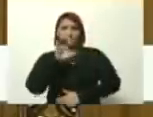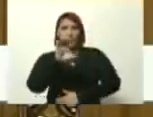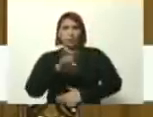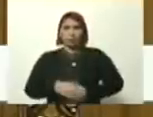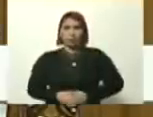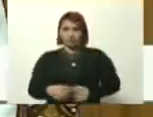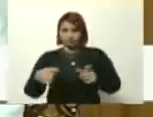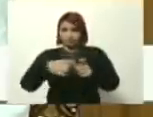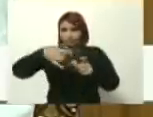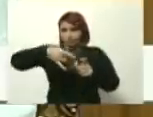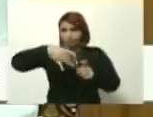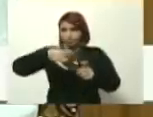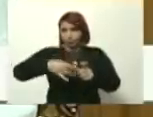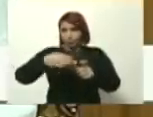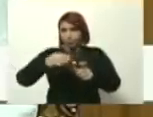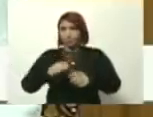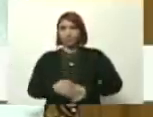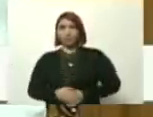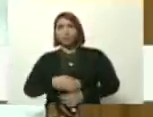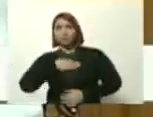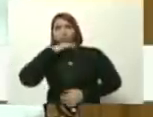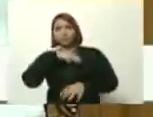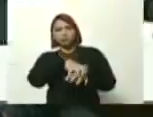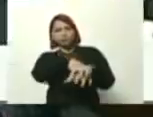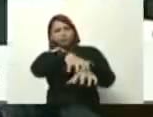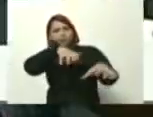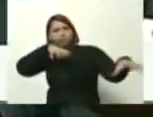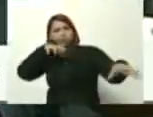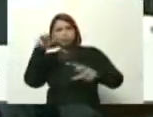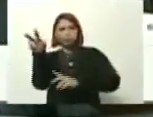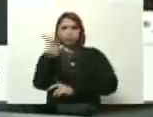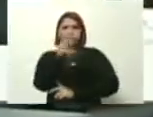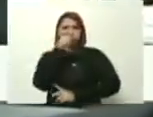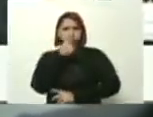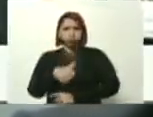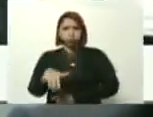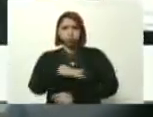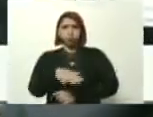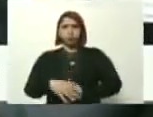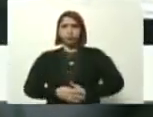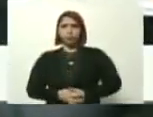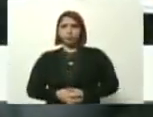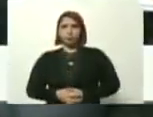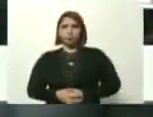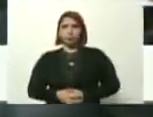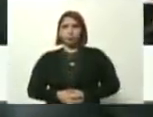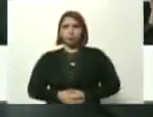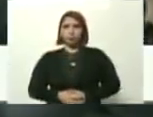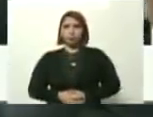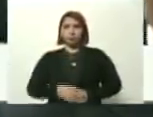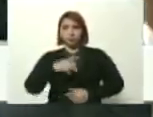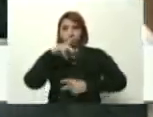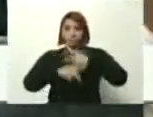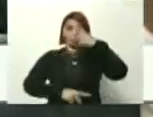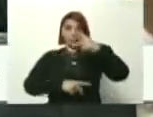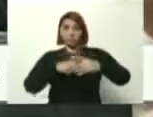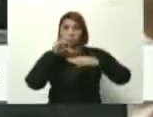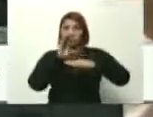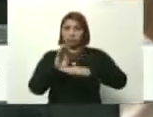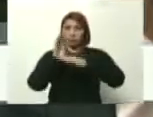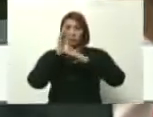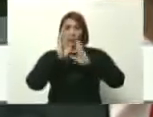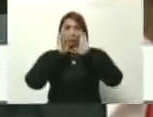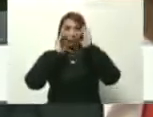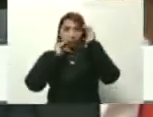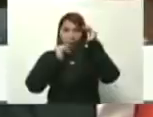para abarcar a millones de venezolanos y venezolanas en programas de protección, en